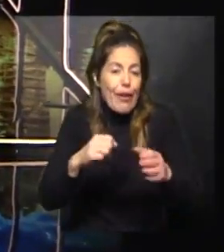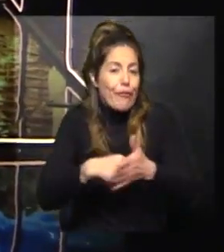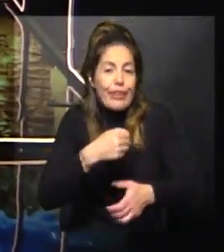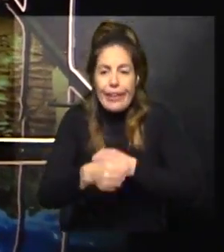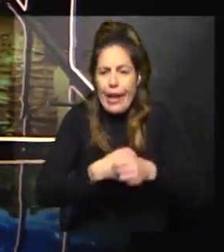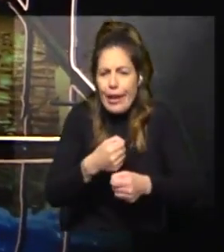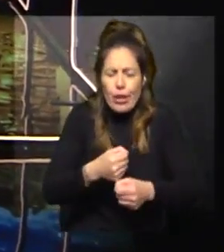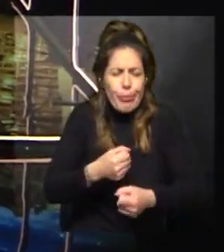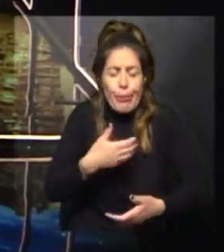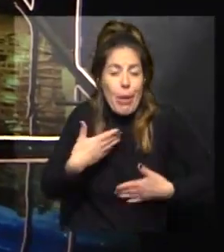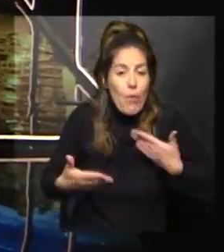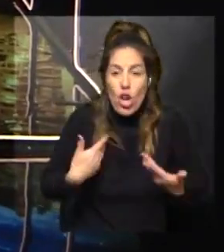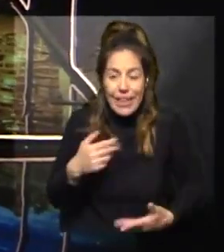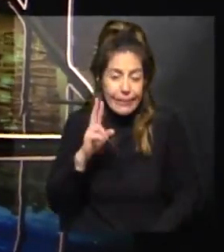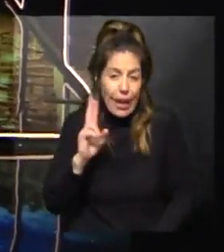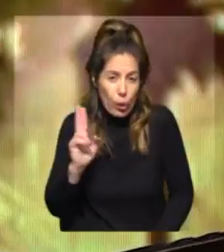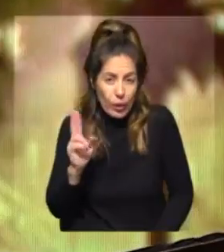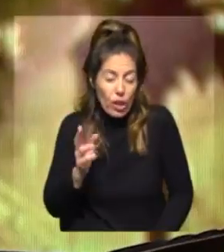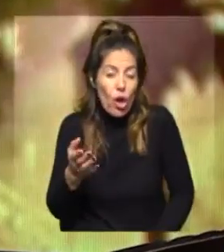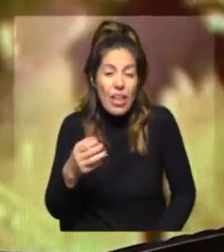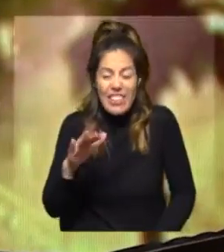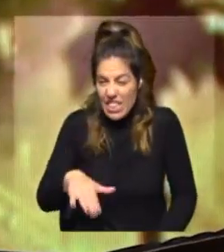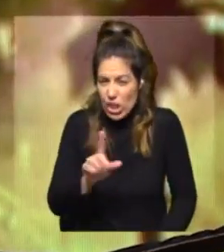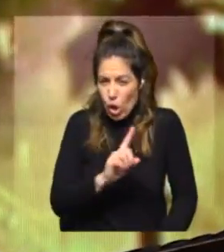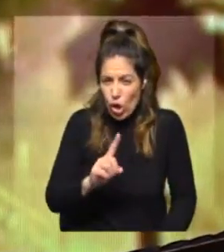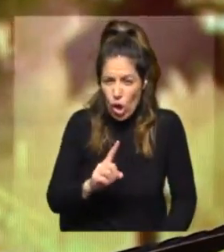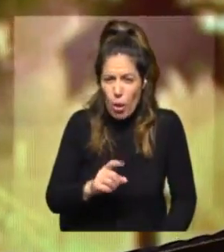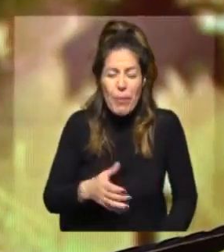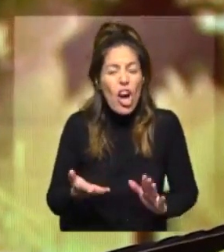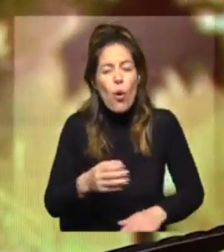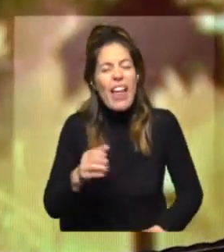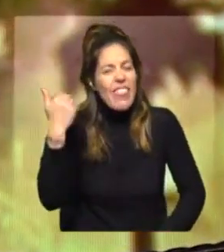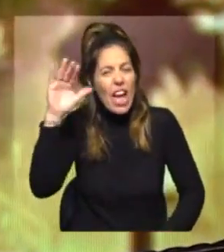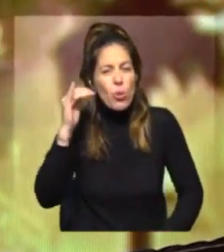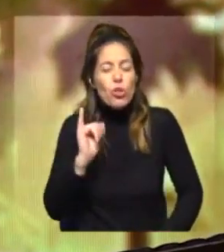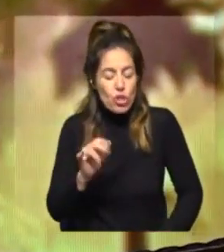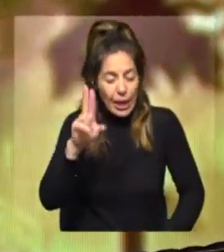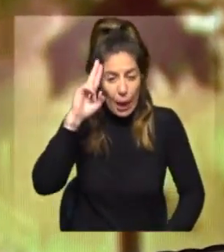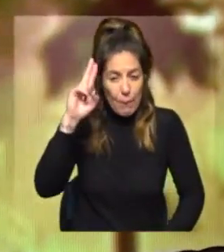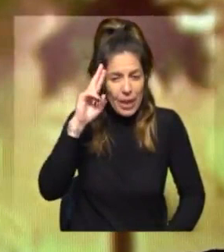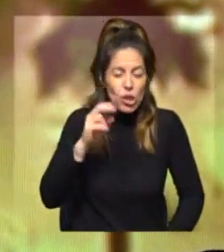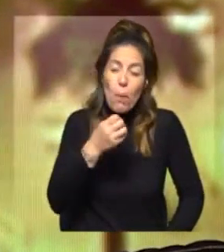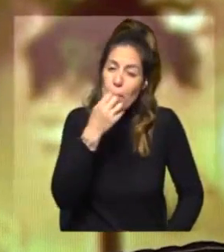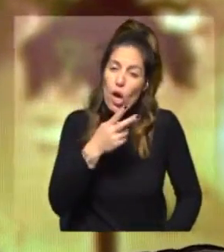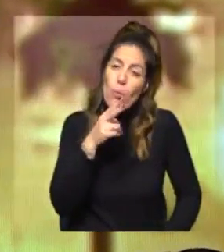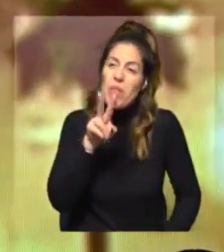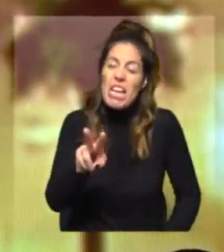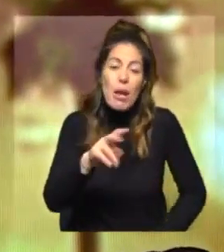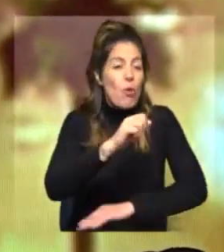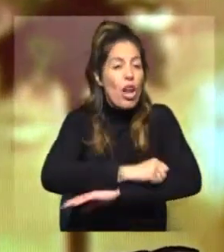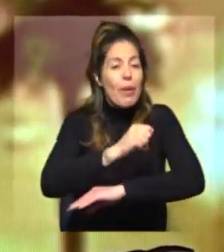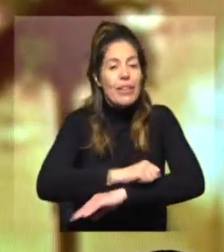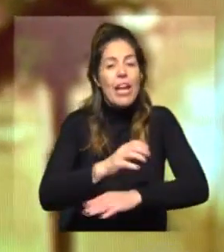porque me molesta El ruido de Chico no me molestaba pero de viejo les empecé a tener demasiado respeto y prefiero mirar por la ventana cómo se divierten